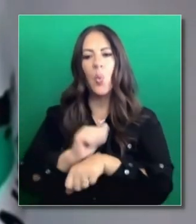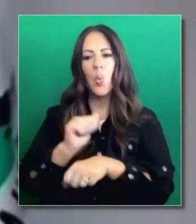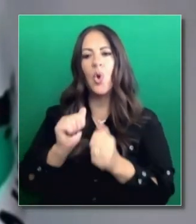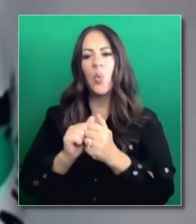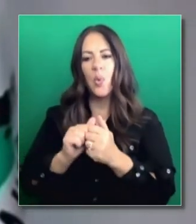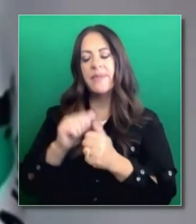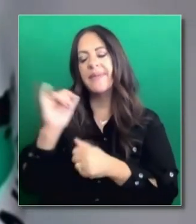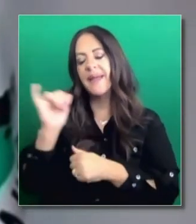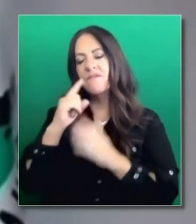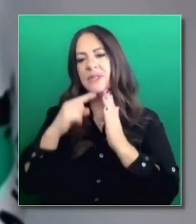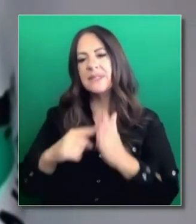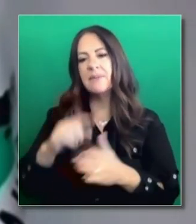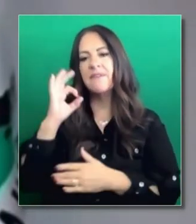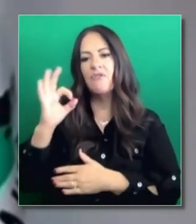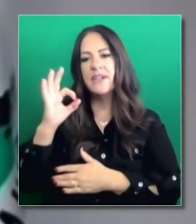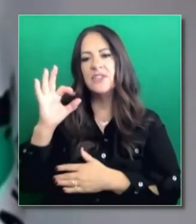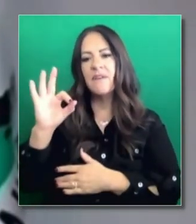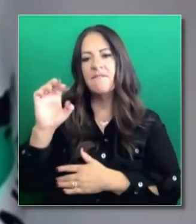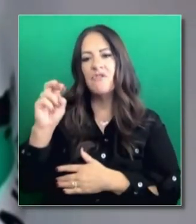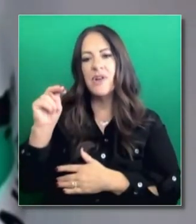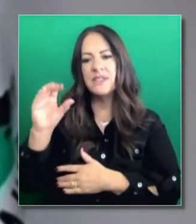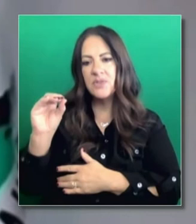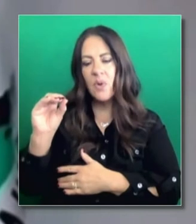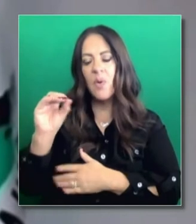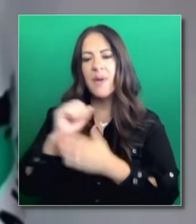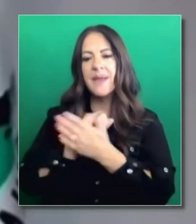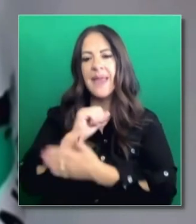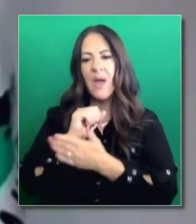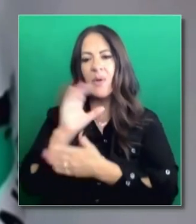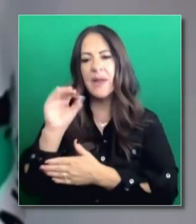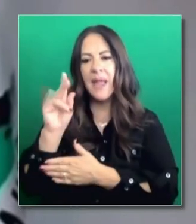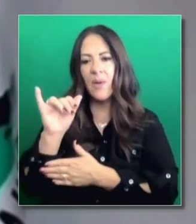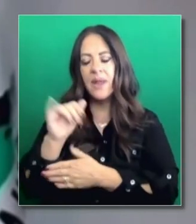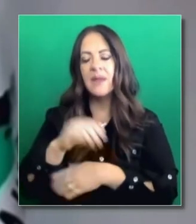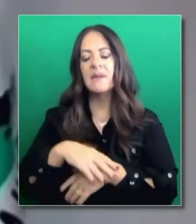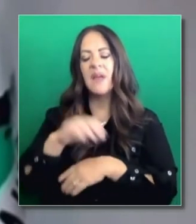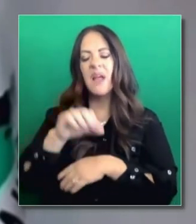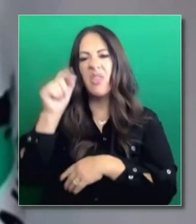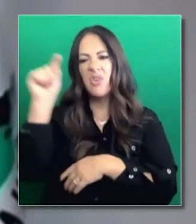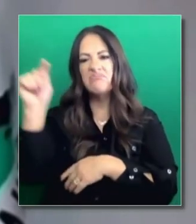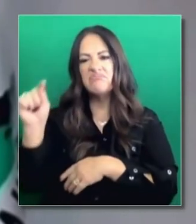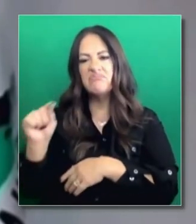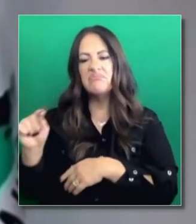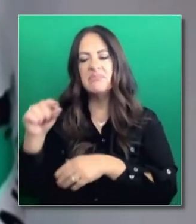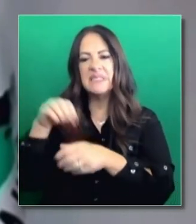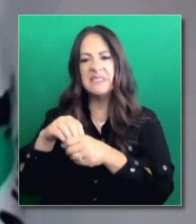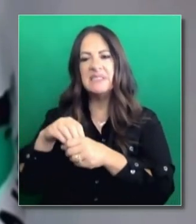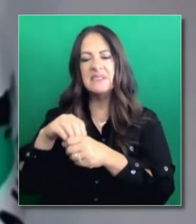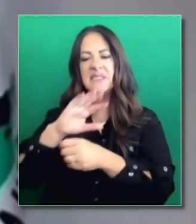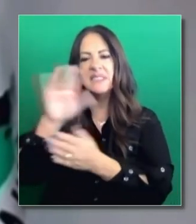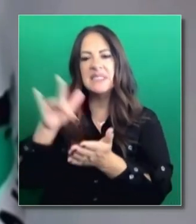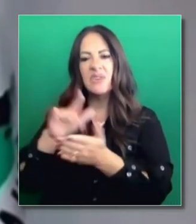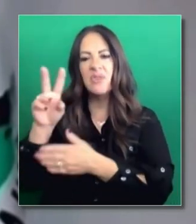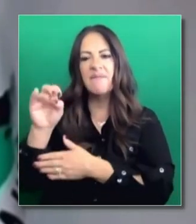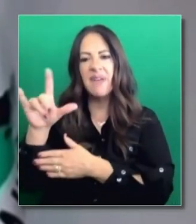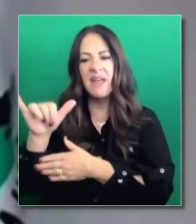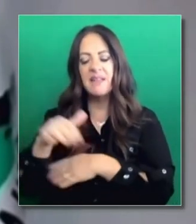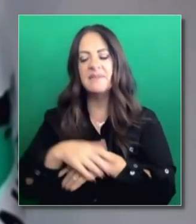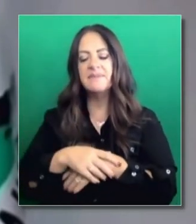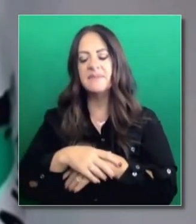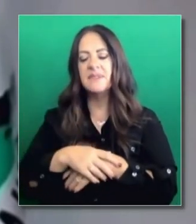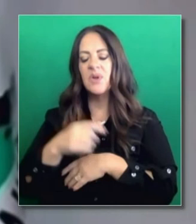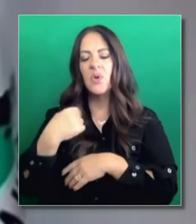decidido más que nunca trabajar en esos condados, en el condado de Fresno y en toda esa región, para estar bien